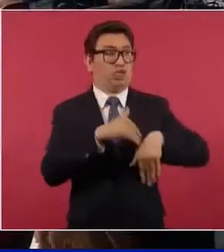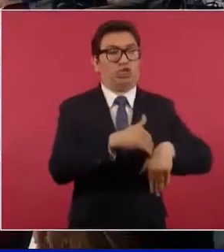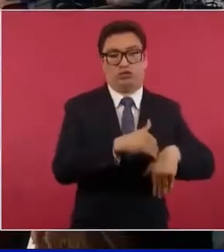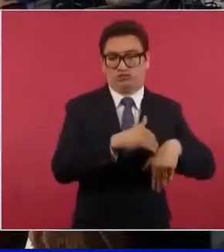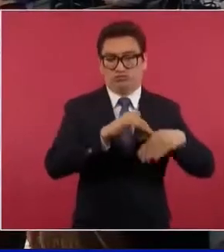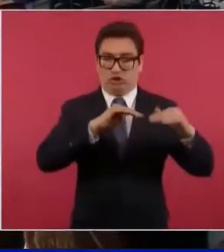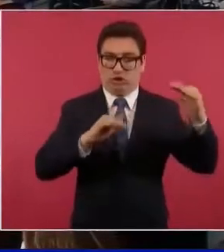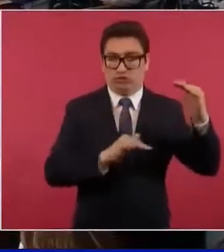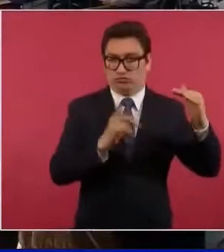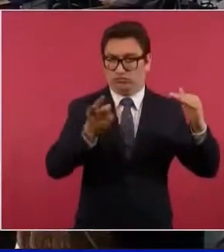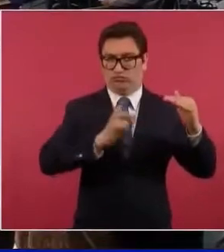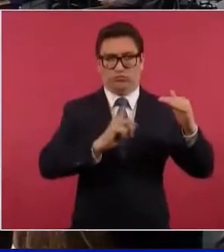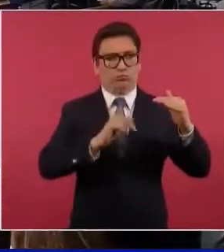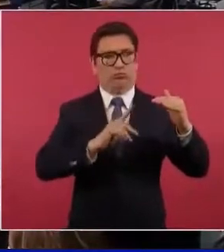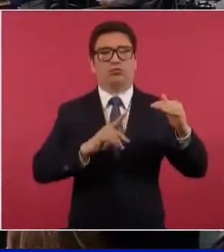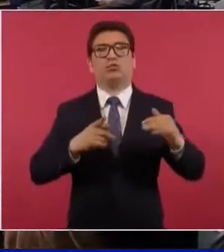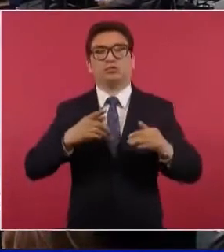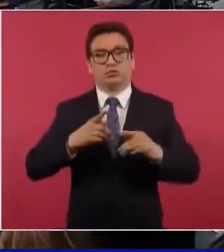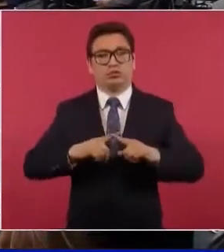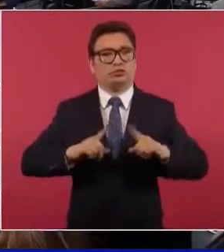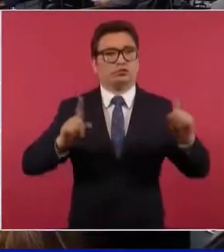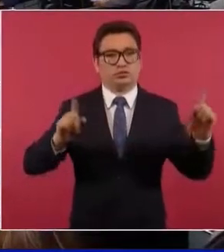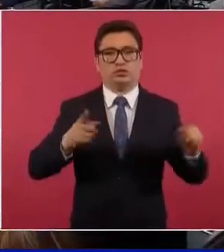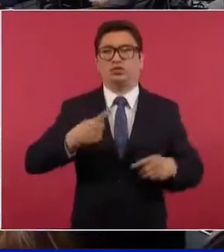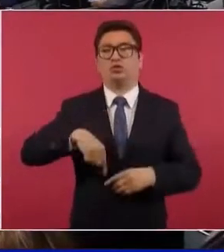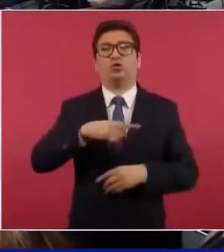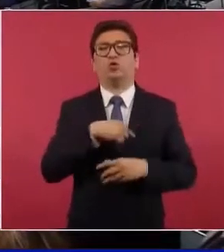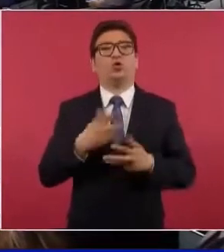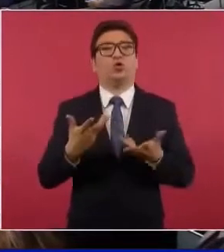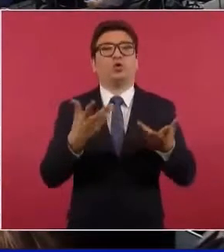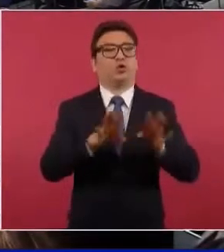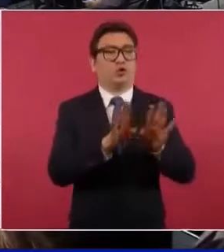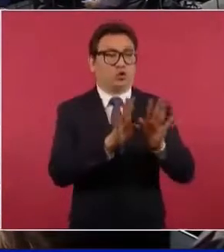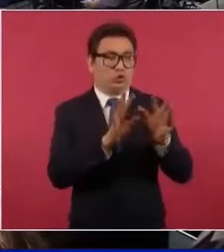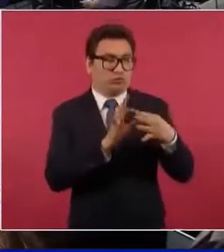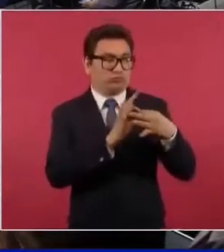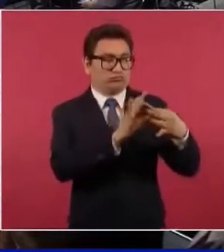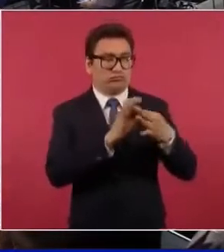logramos que haya respeto